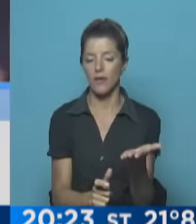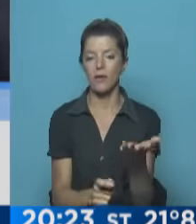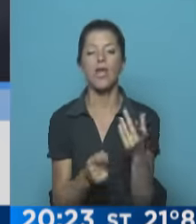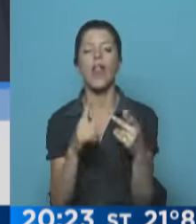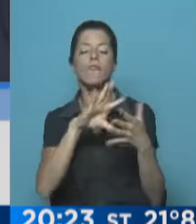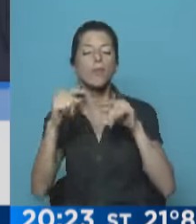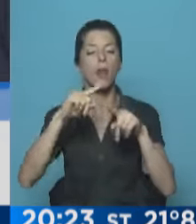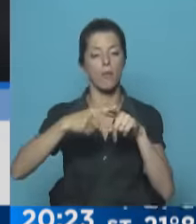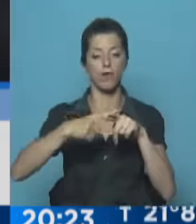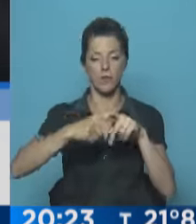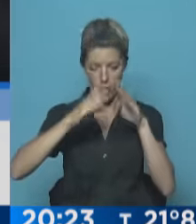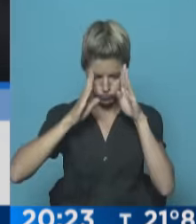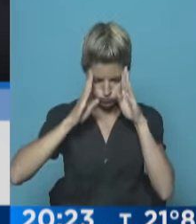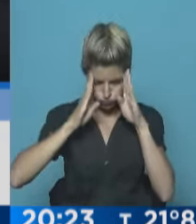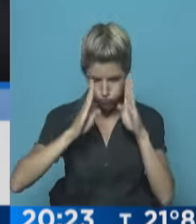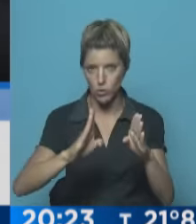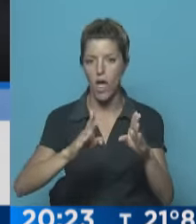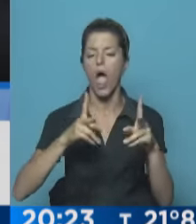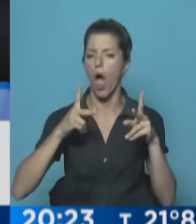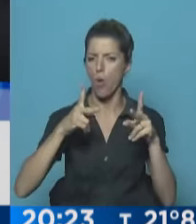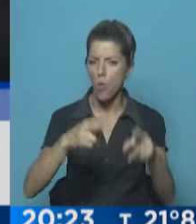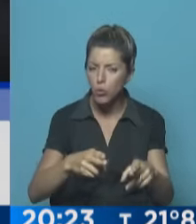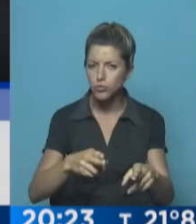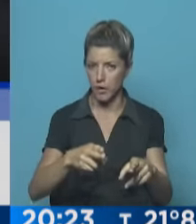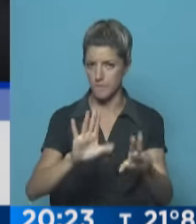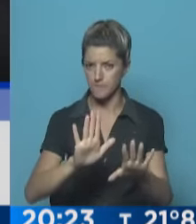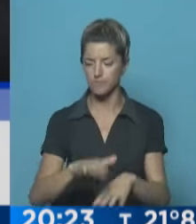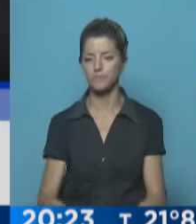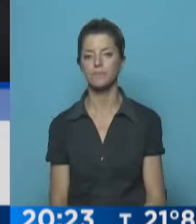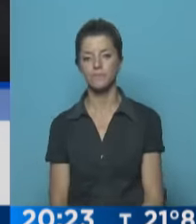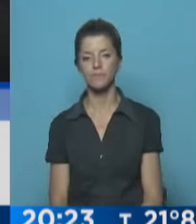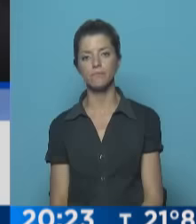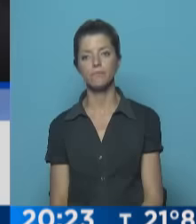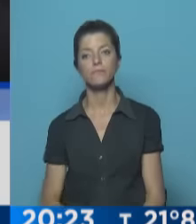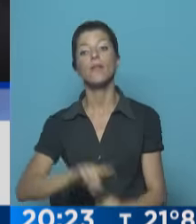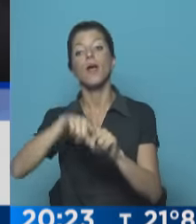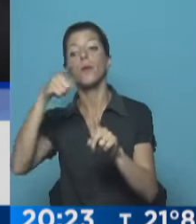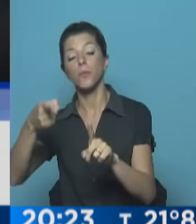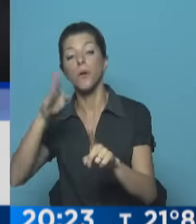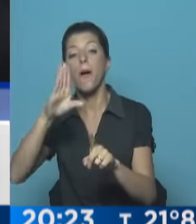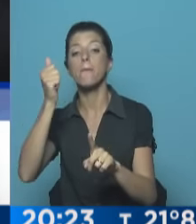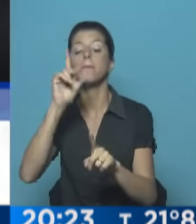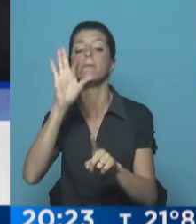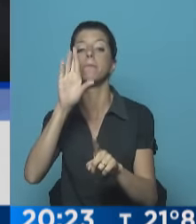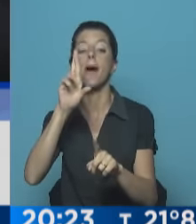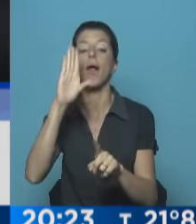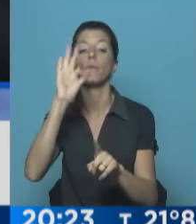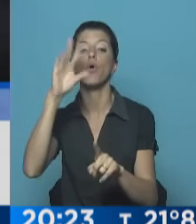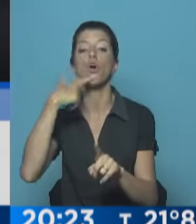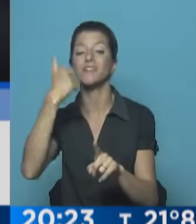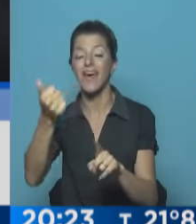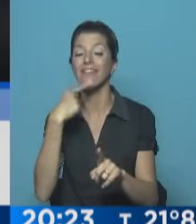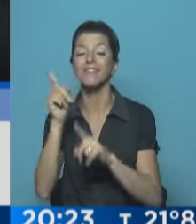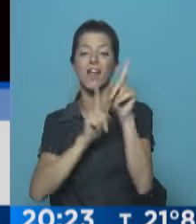manera ortodoxa. Mucho ajuste fiscal en el discurso. En este caso, Nelson Barbosa, se dice que tiene un discurso